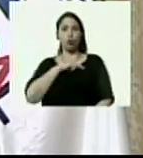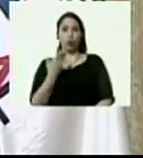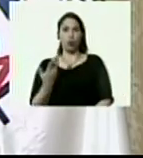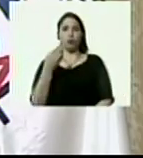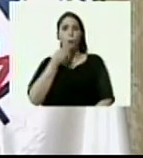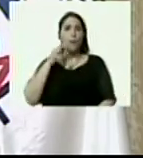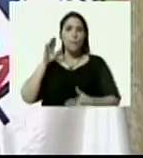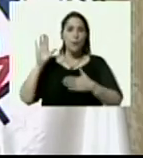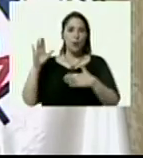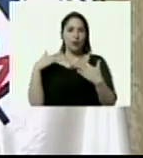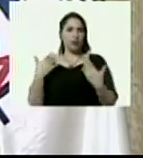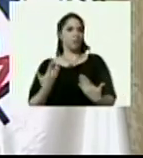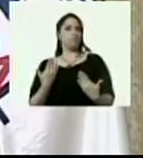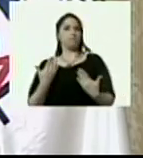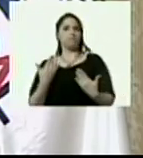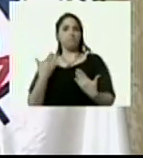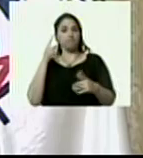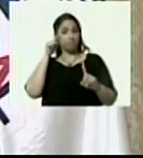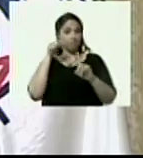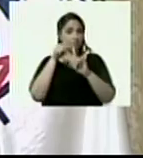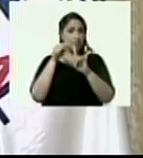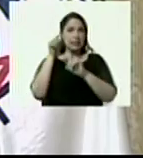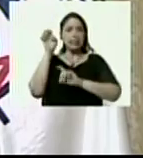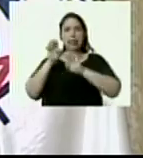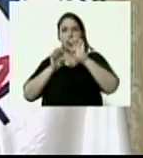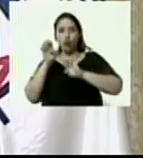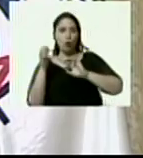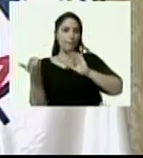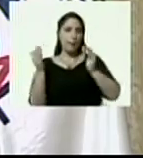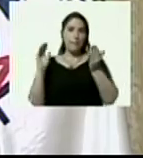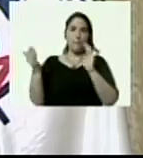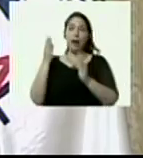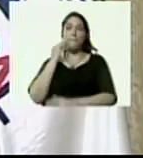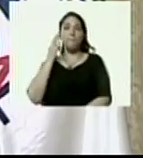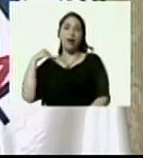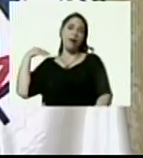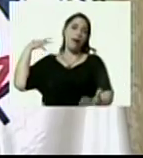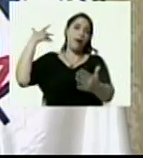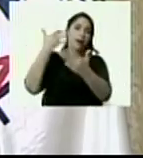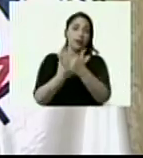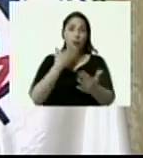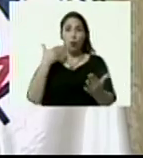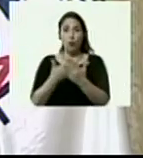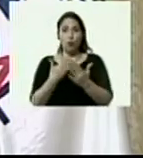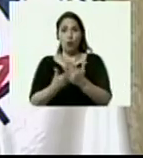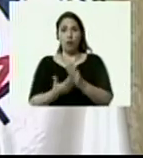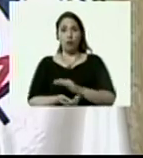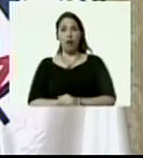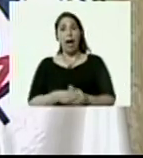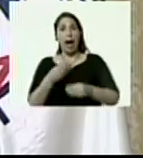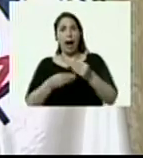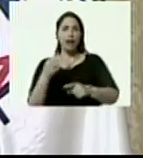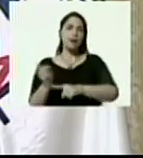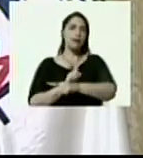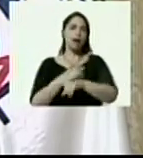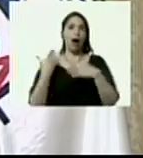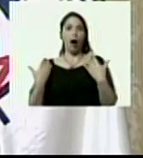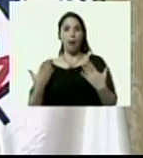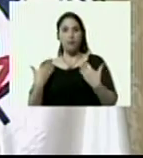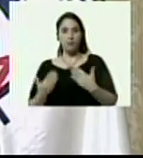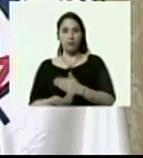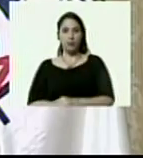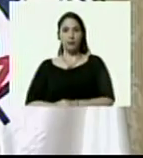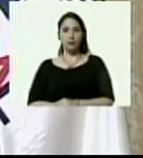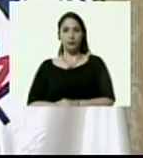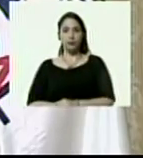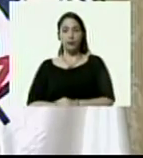comprometido es a que esos estudios comparados de experiencias y esas propuestas se hagan lo más rápido posible no